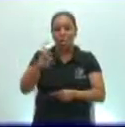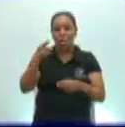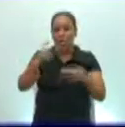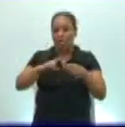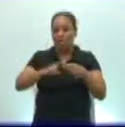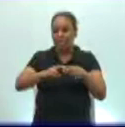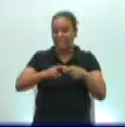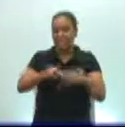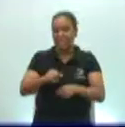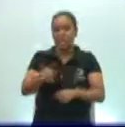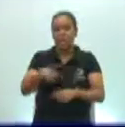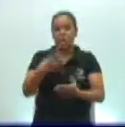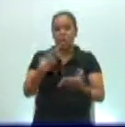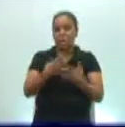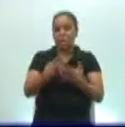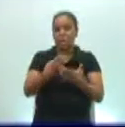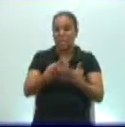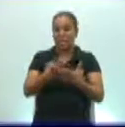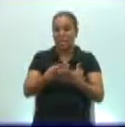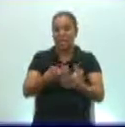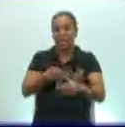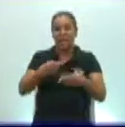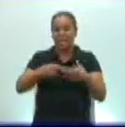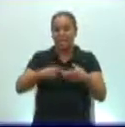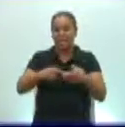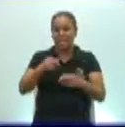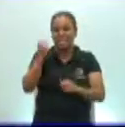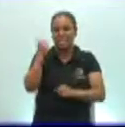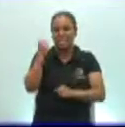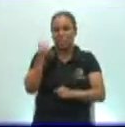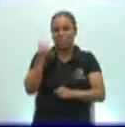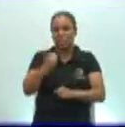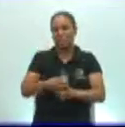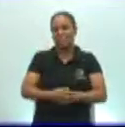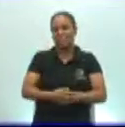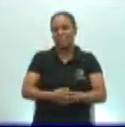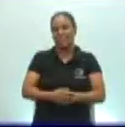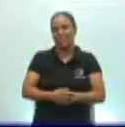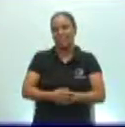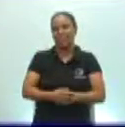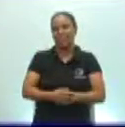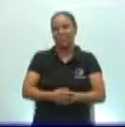los metales los vamos a representar en color gris.